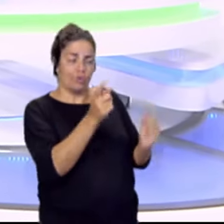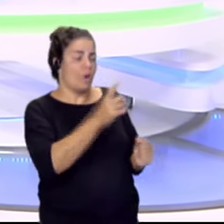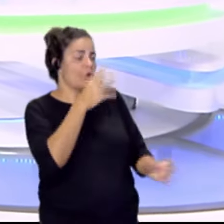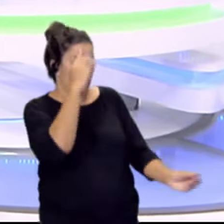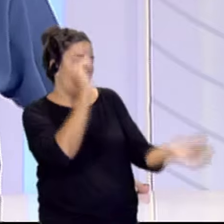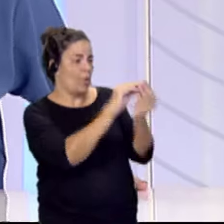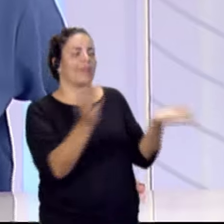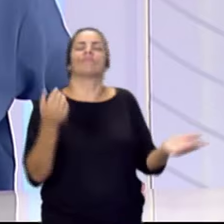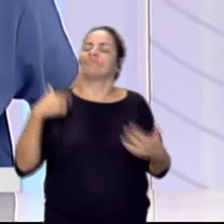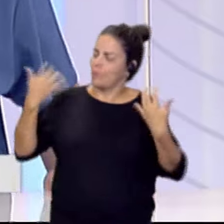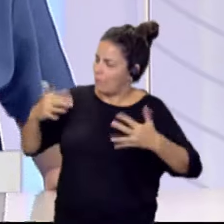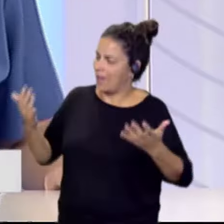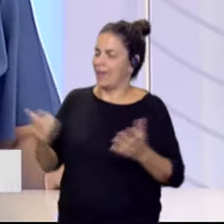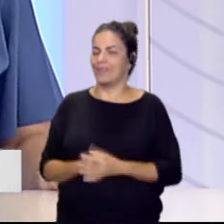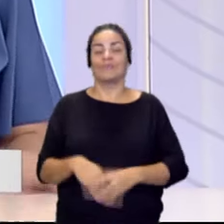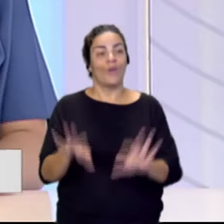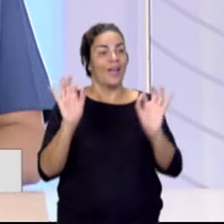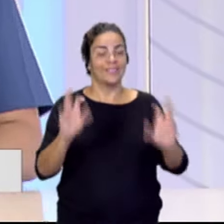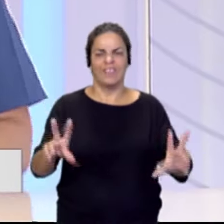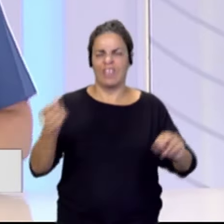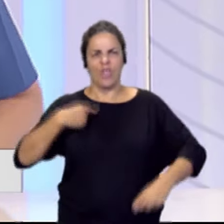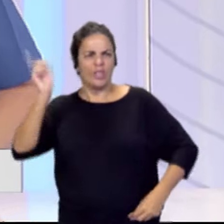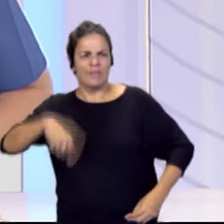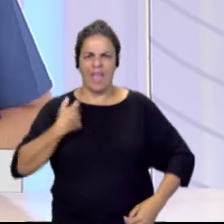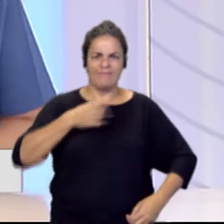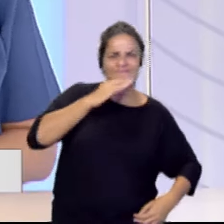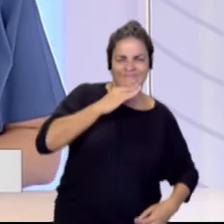mira, me alegro. Pues así terminamos, y yo en este tono también.